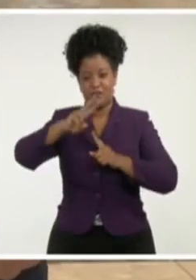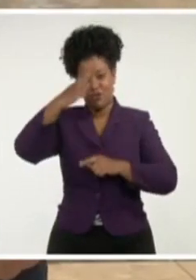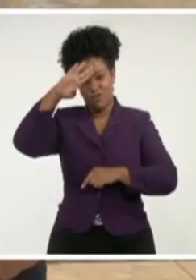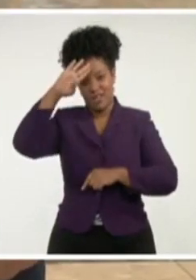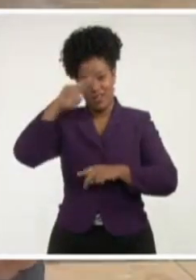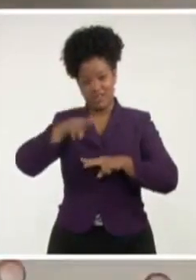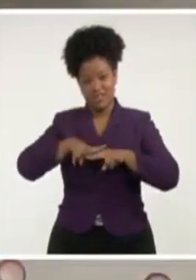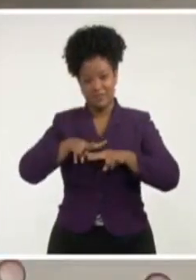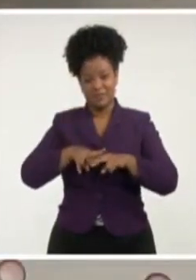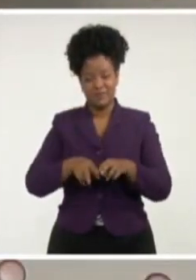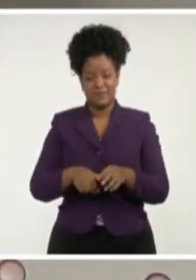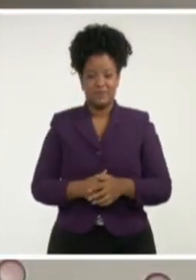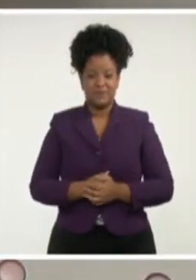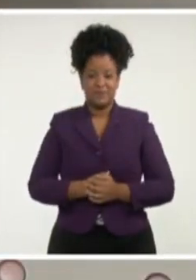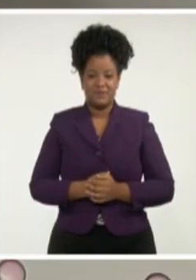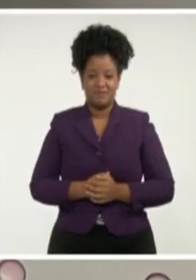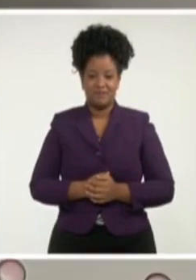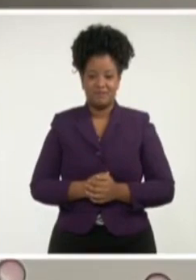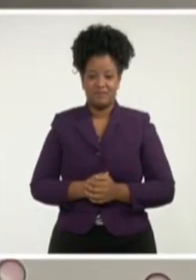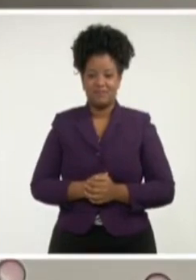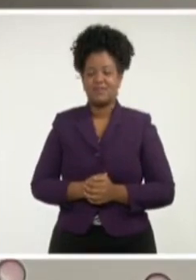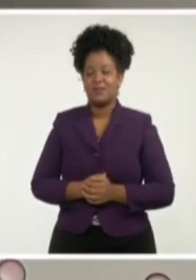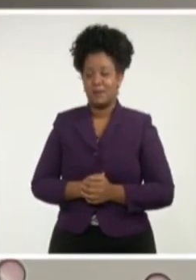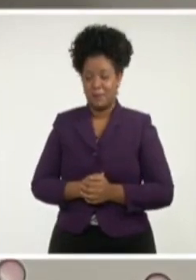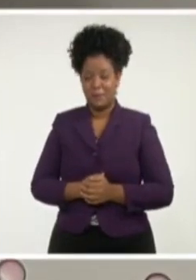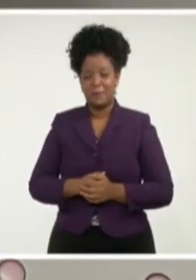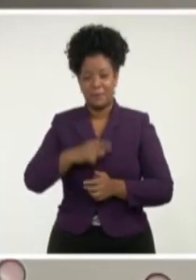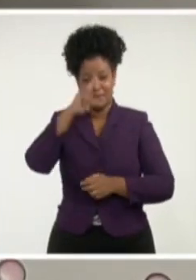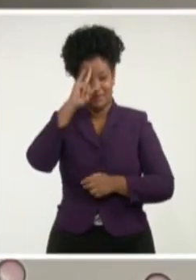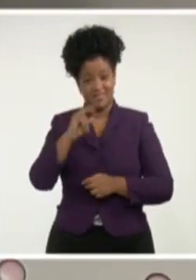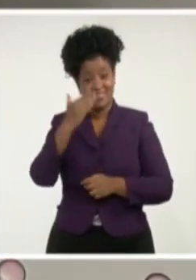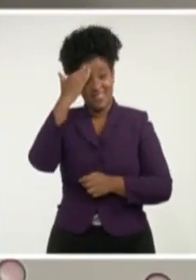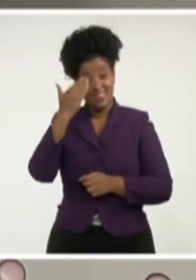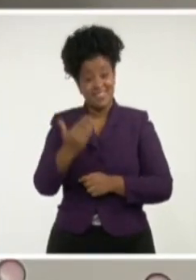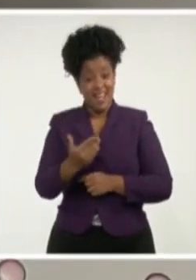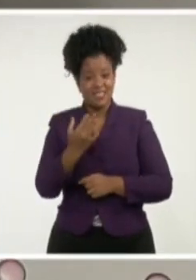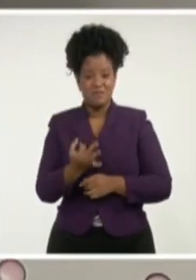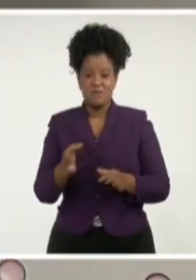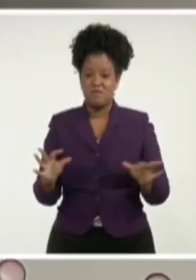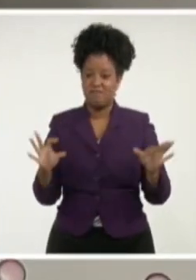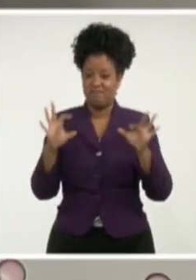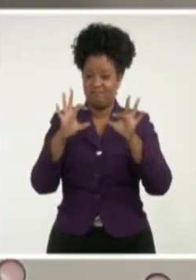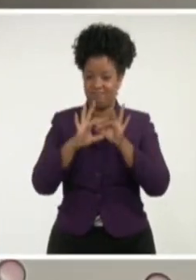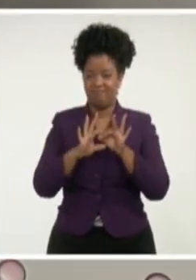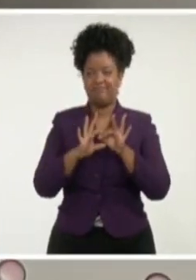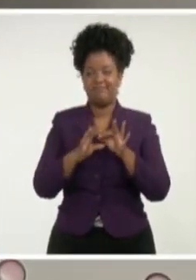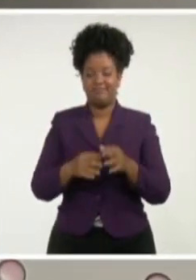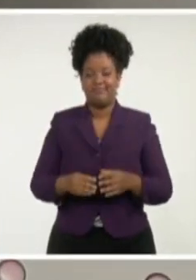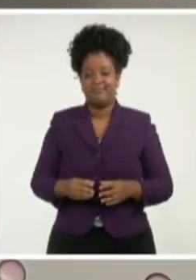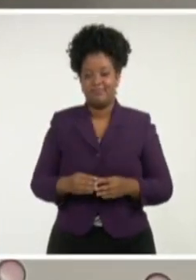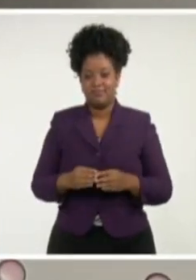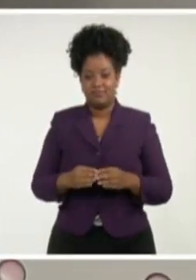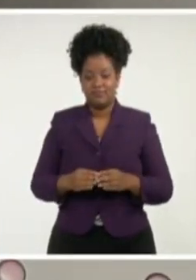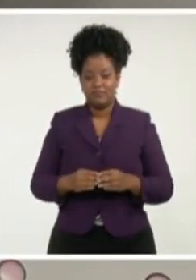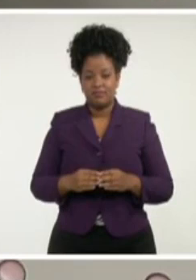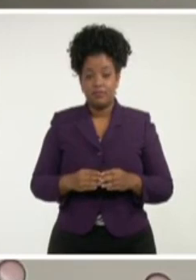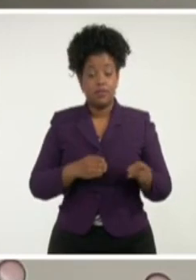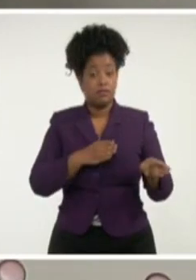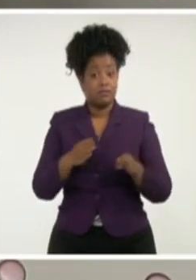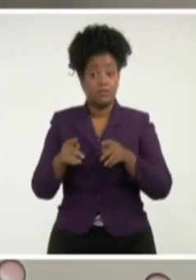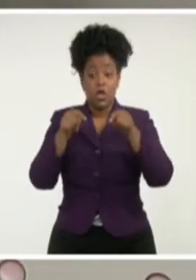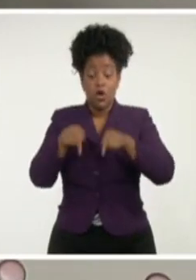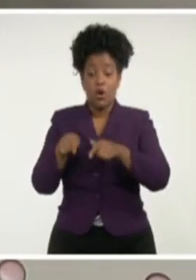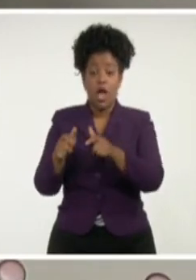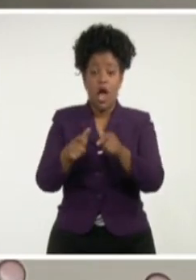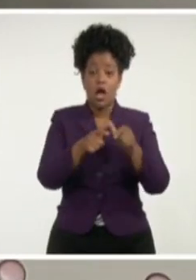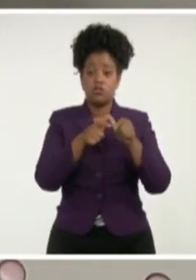Habana. Sí, muchas gracias, Pavel, y también a ti, Evian, por este contacto directo con nuestro noticiero. Y hoy, la Asociación Nacional